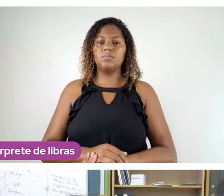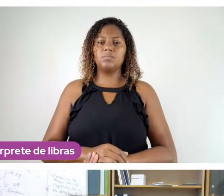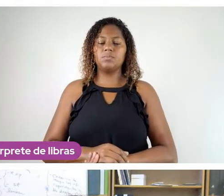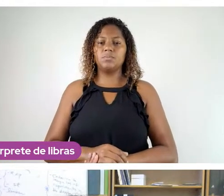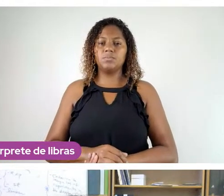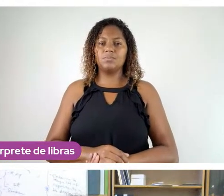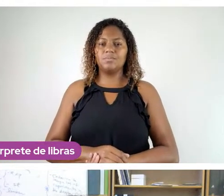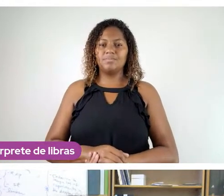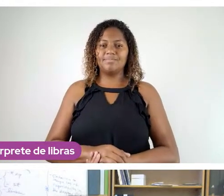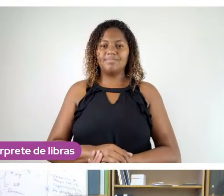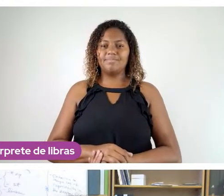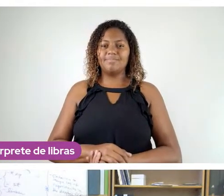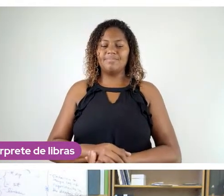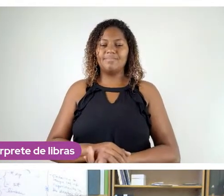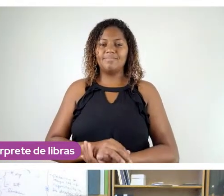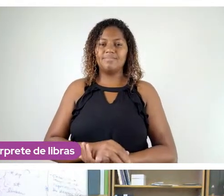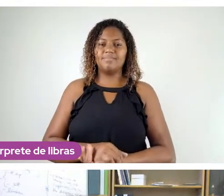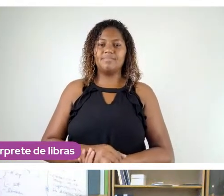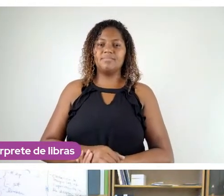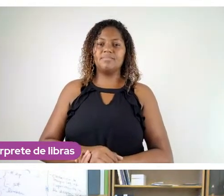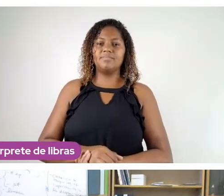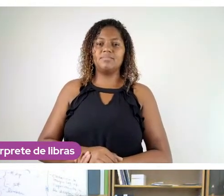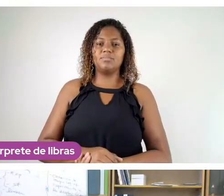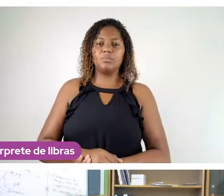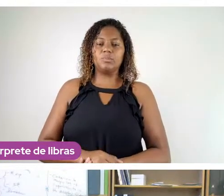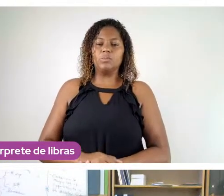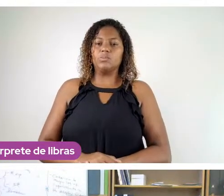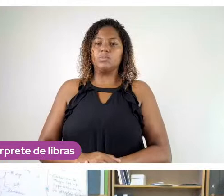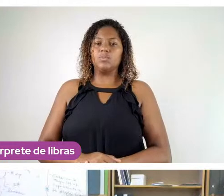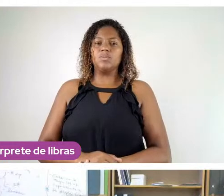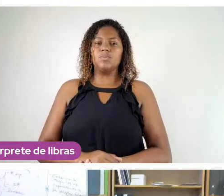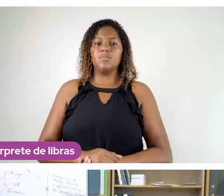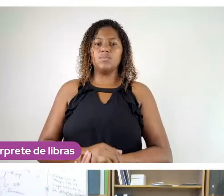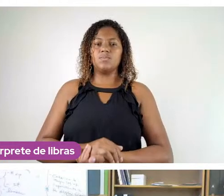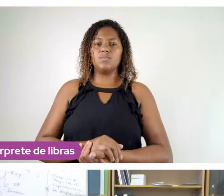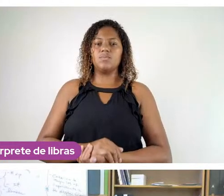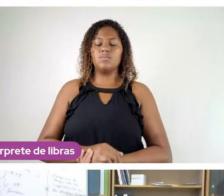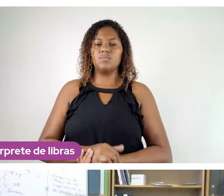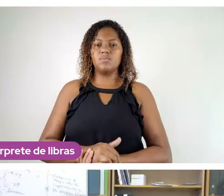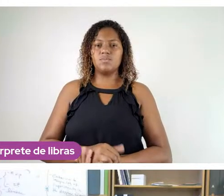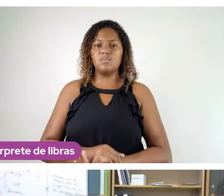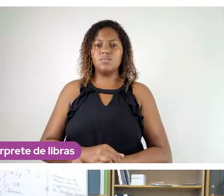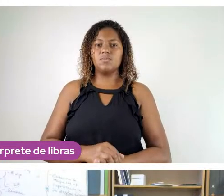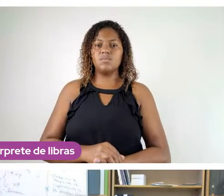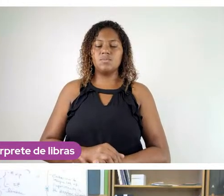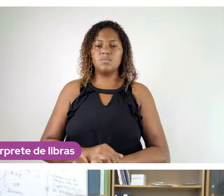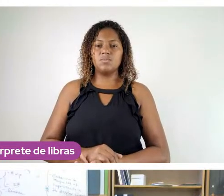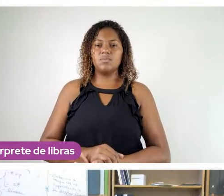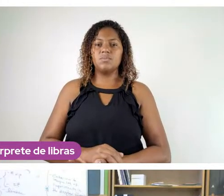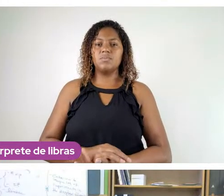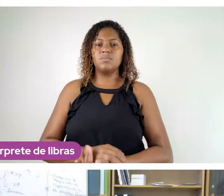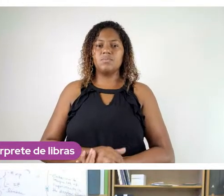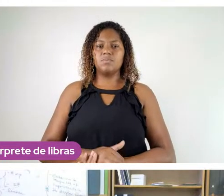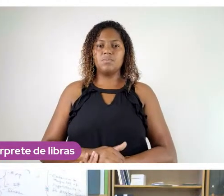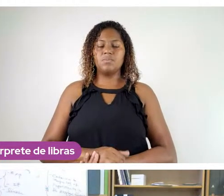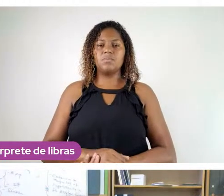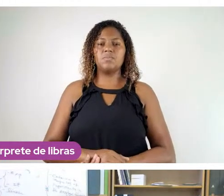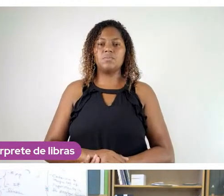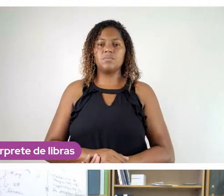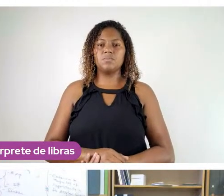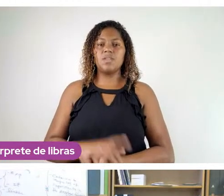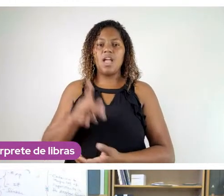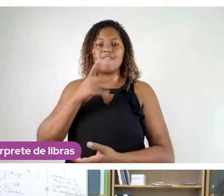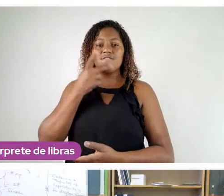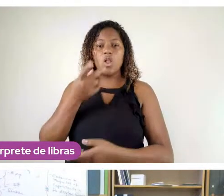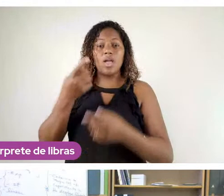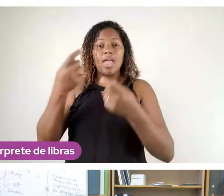de descubrir un sitio pristino, auténtico. Y eso es lo que puede favorecer un turismo a la gente de la comunidad, sin necesidad de